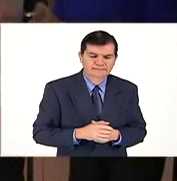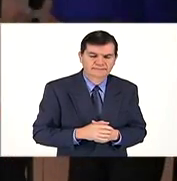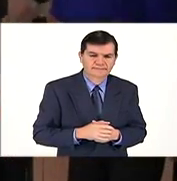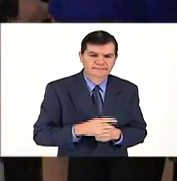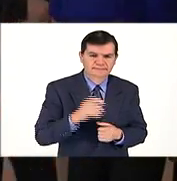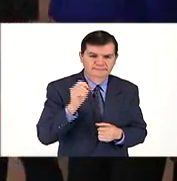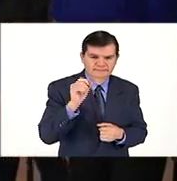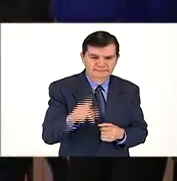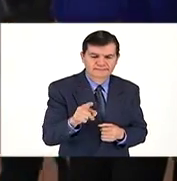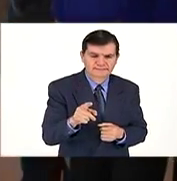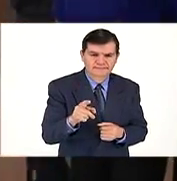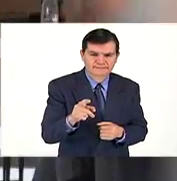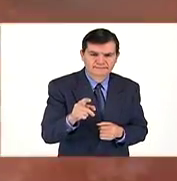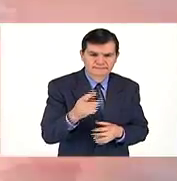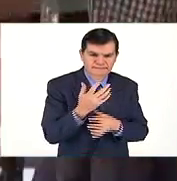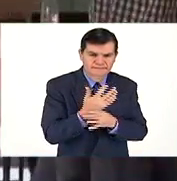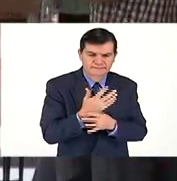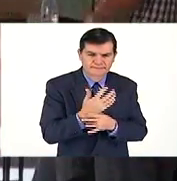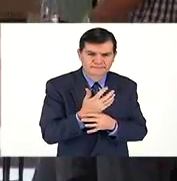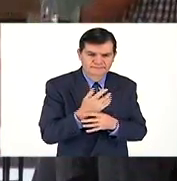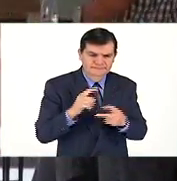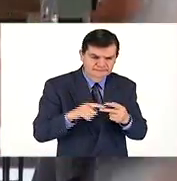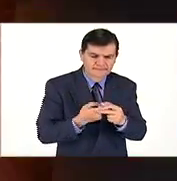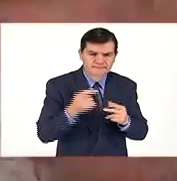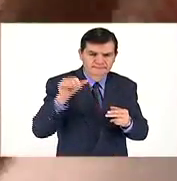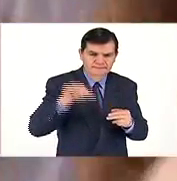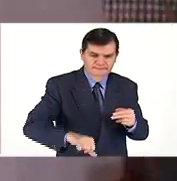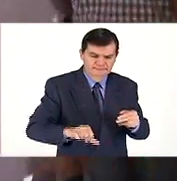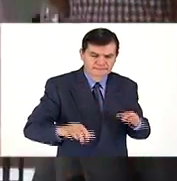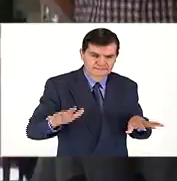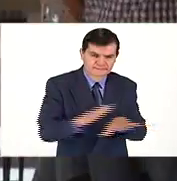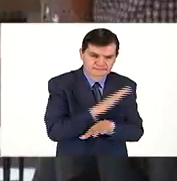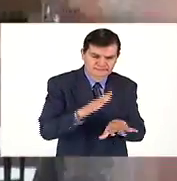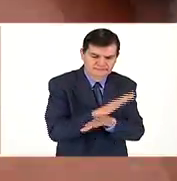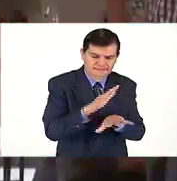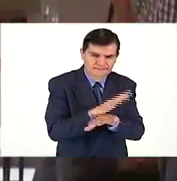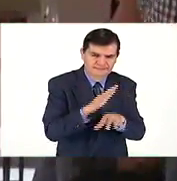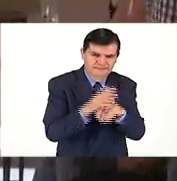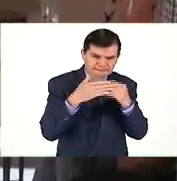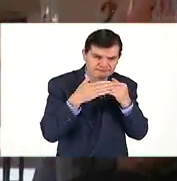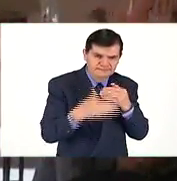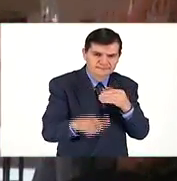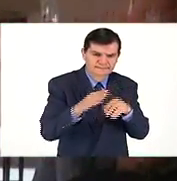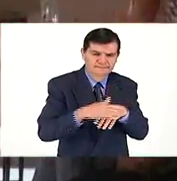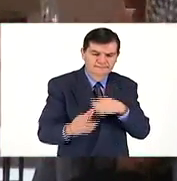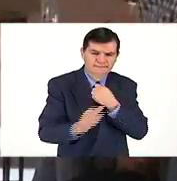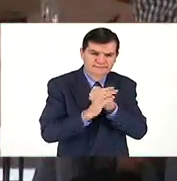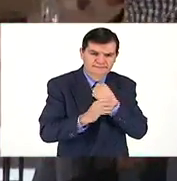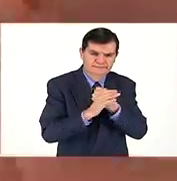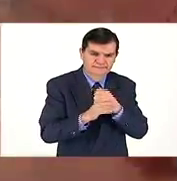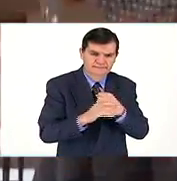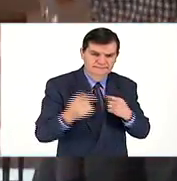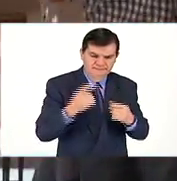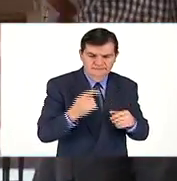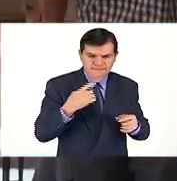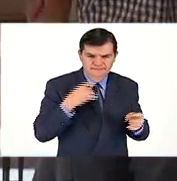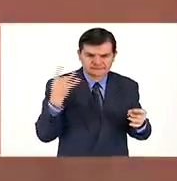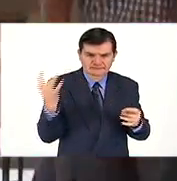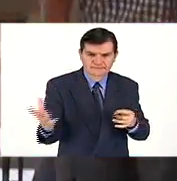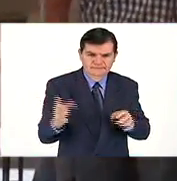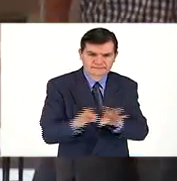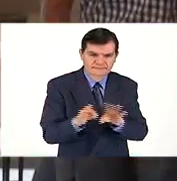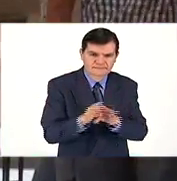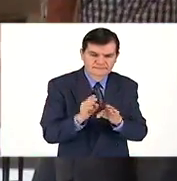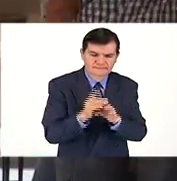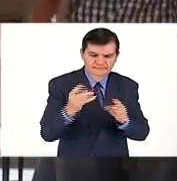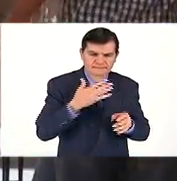dice que comienza que el cambio comienza a partir de hoy. Tiene razones para celebrar la oposición, la gente se da incluso a un gobierno